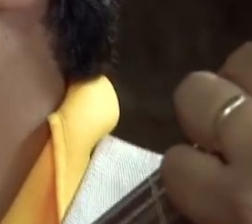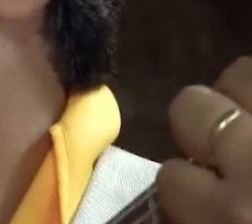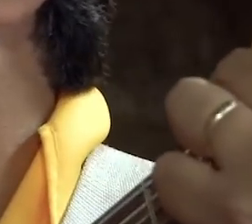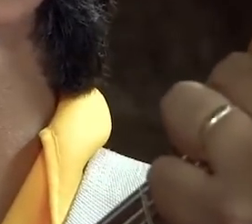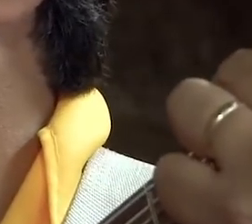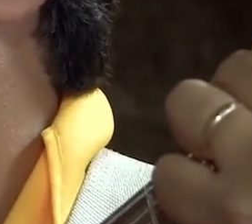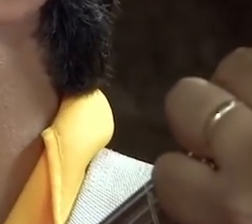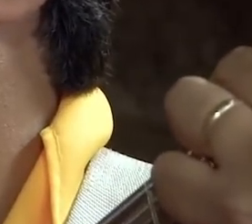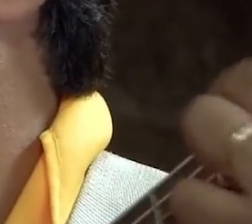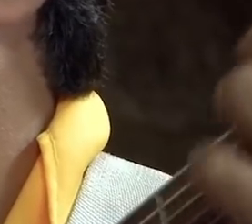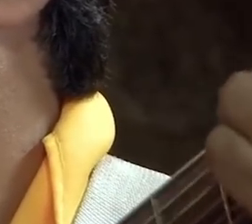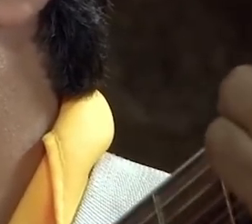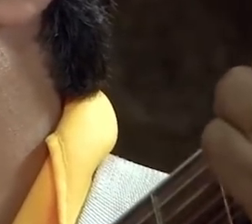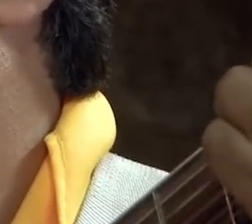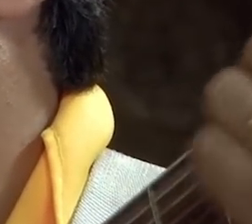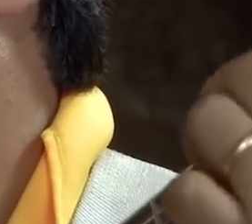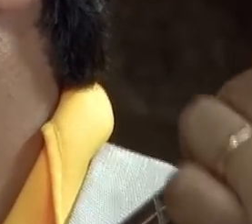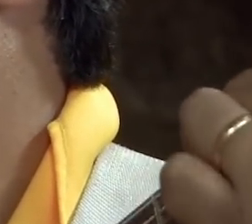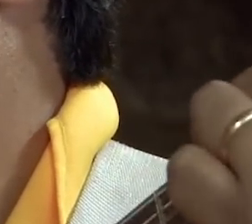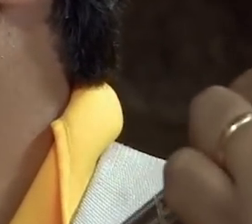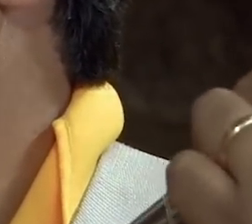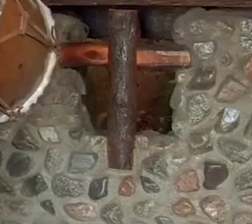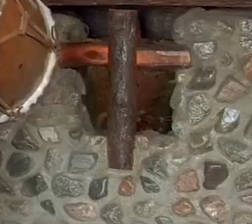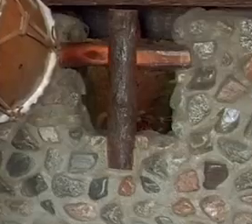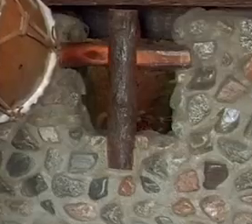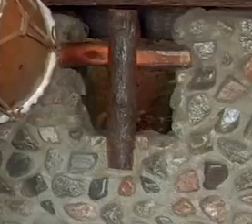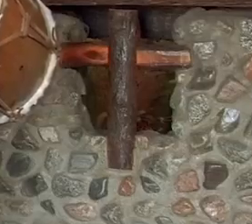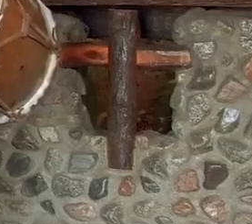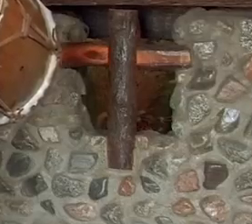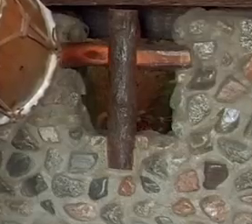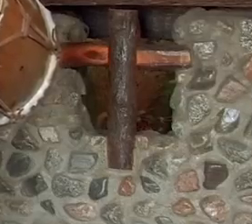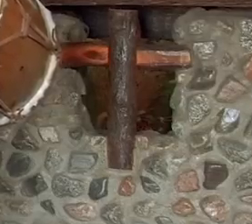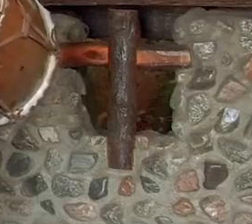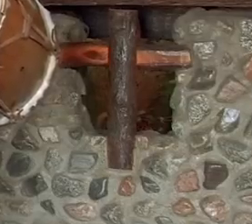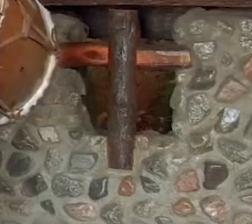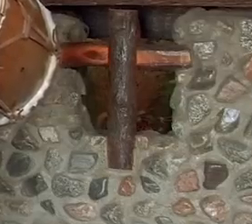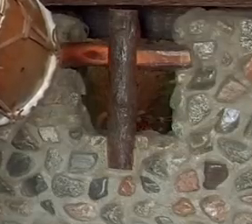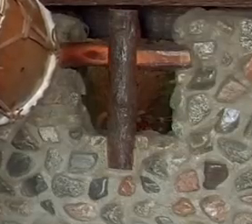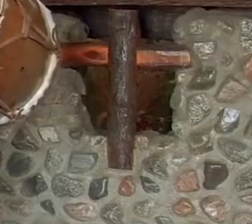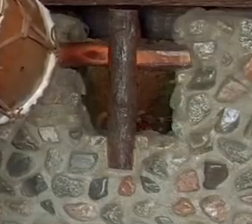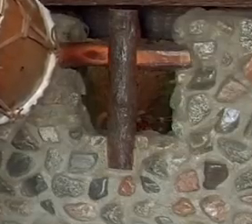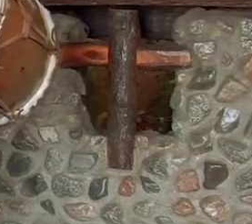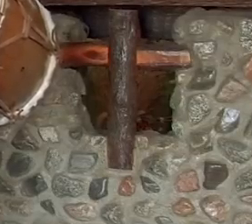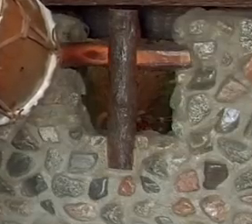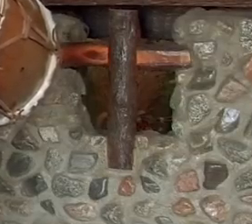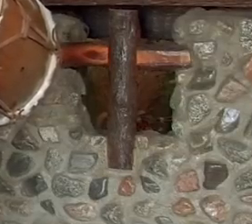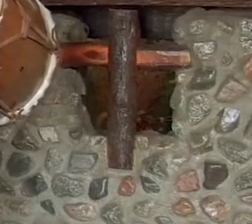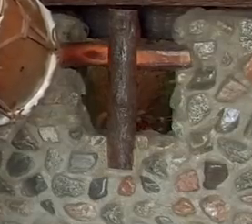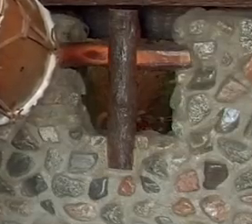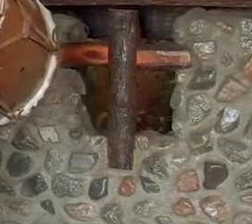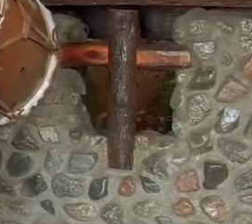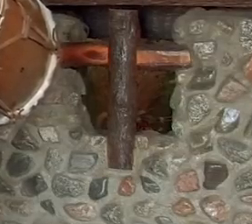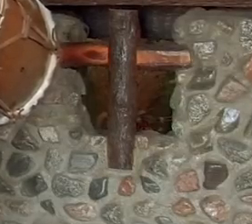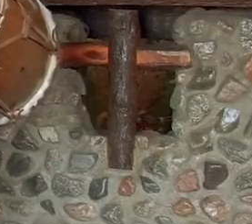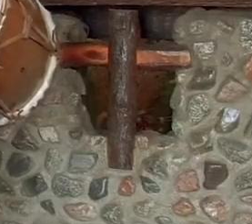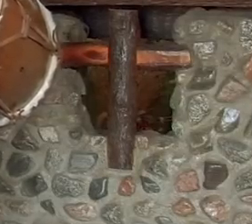compañeros, Carlos Gabriel Wenceslao, en la tierra y en el cielo.